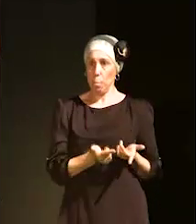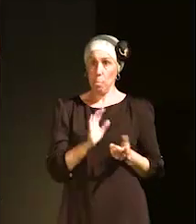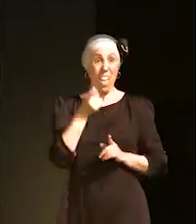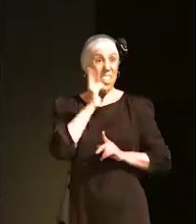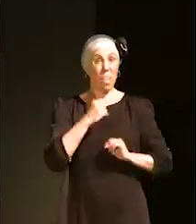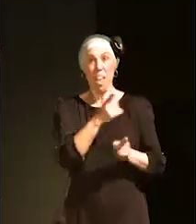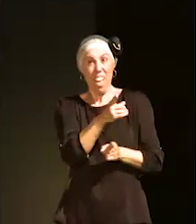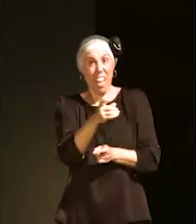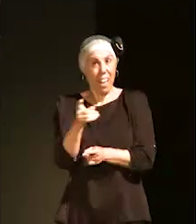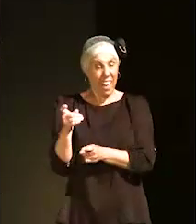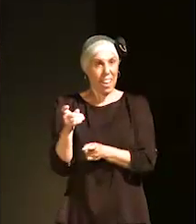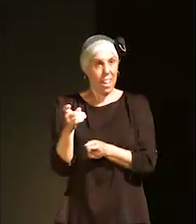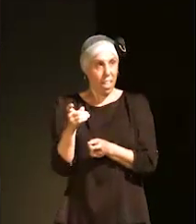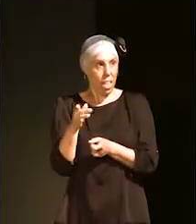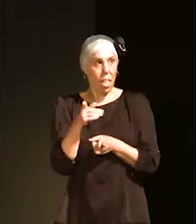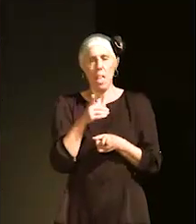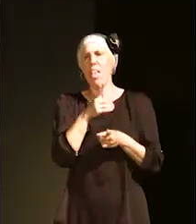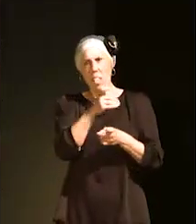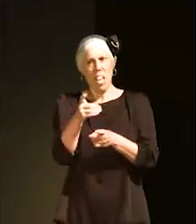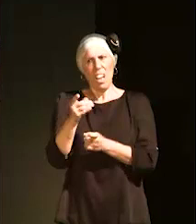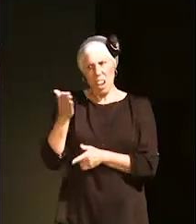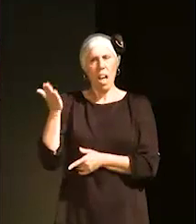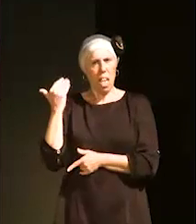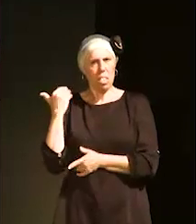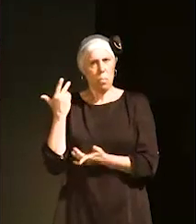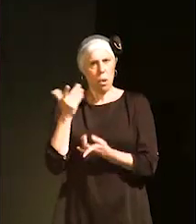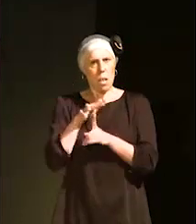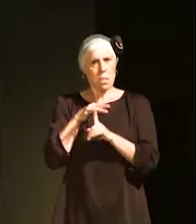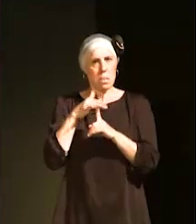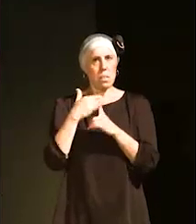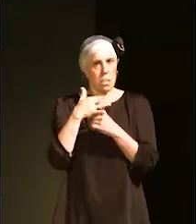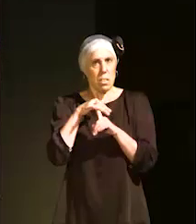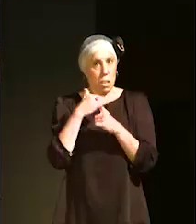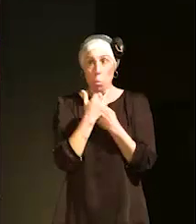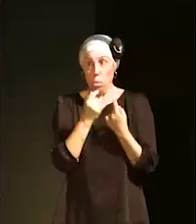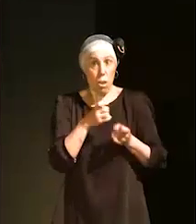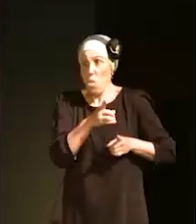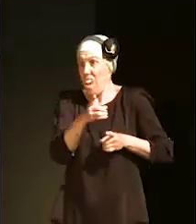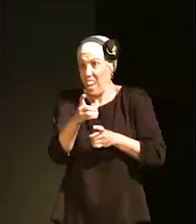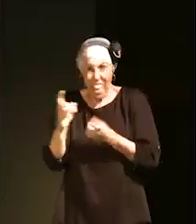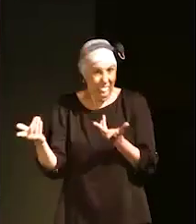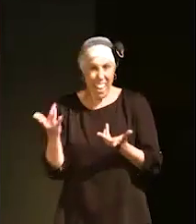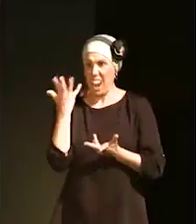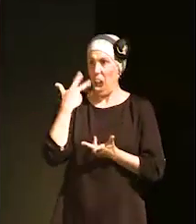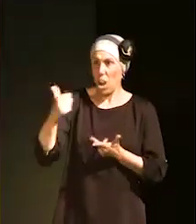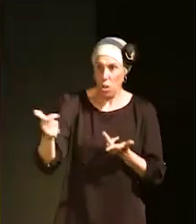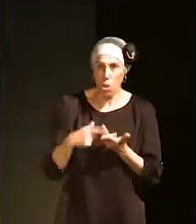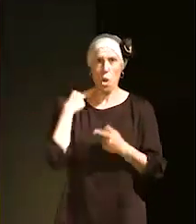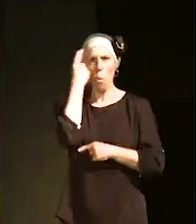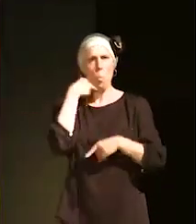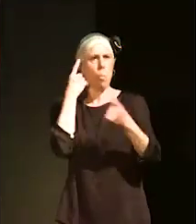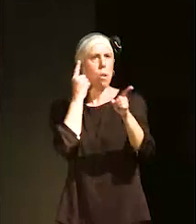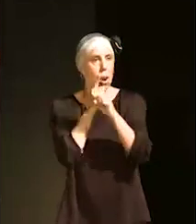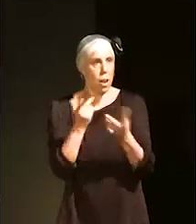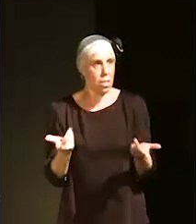d de esta guerra que hemos vivido de esta historia de guerra de expolio de racismo